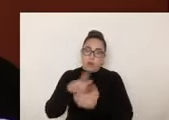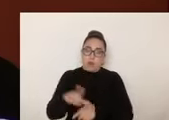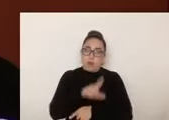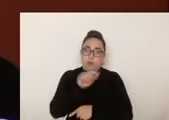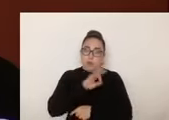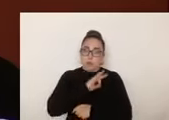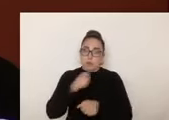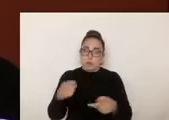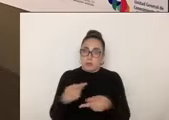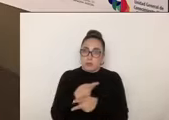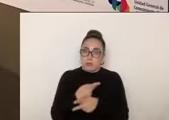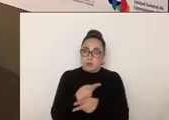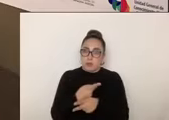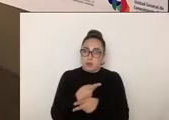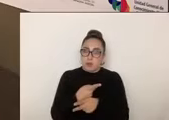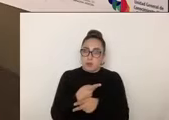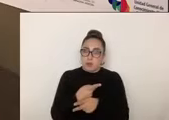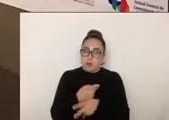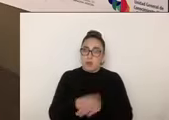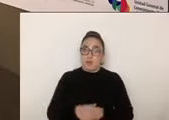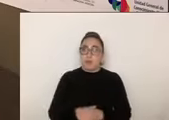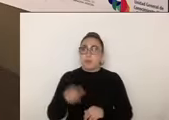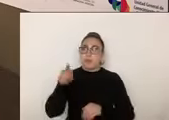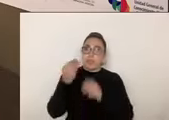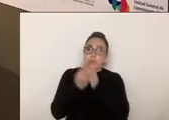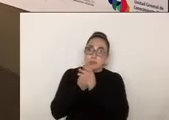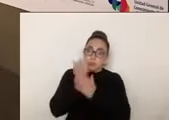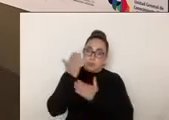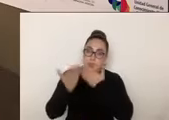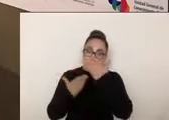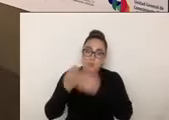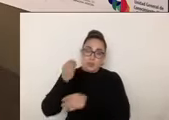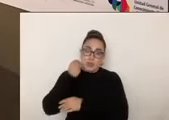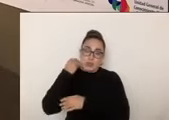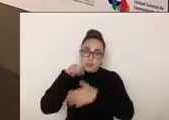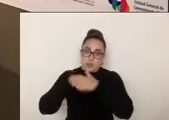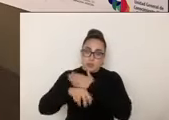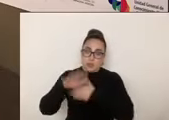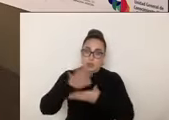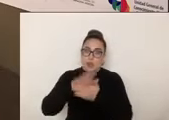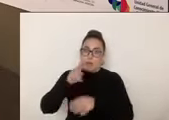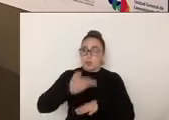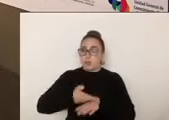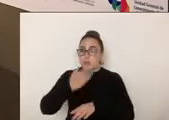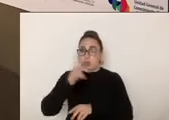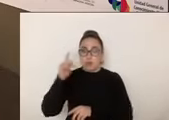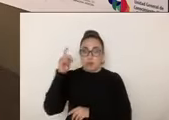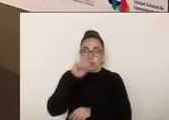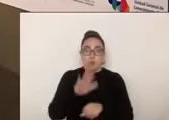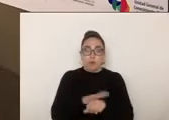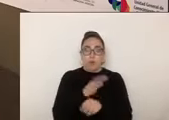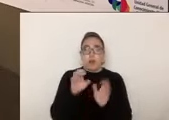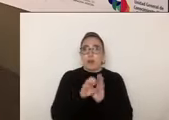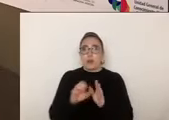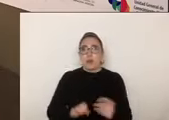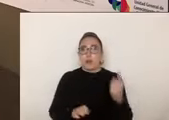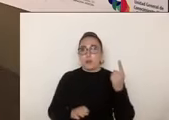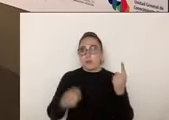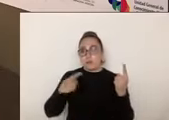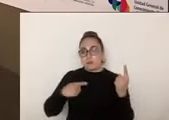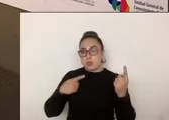positivo. El derecho penal es la disciplina más difícil, hasta el punto de que alguien tan partidario de la